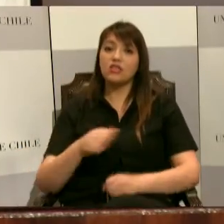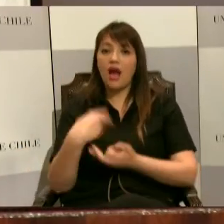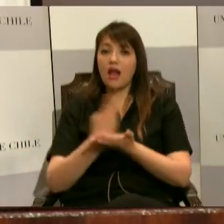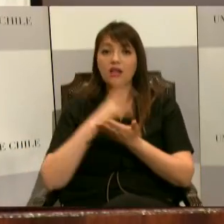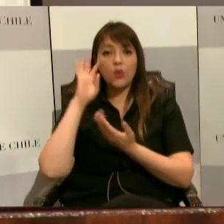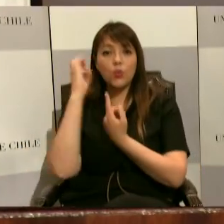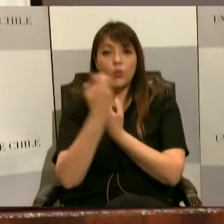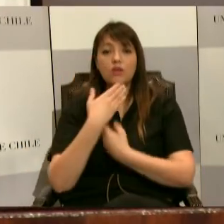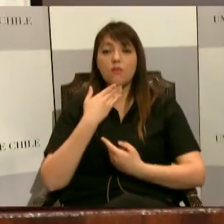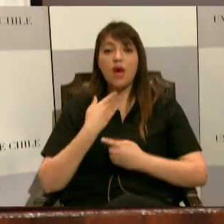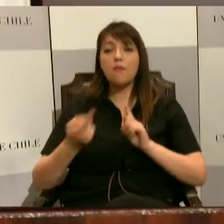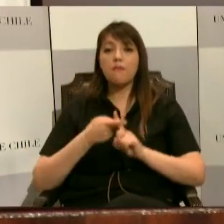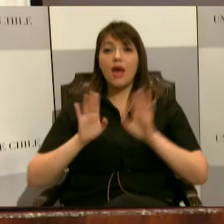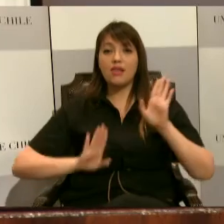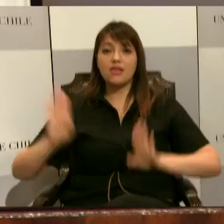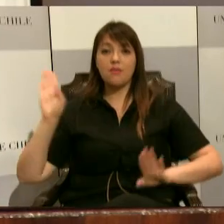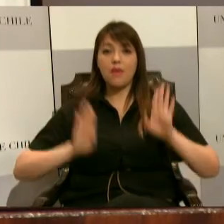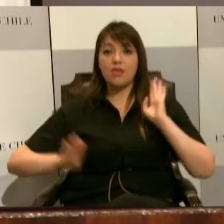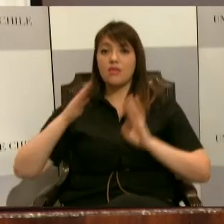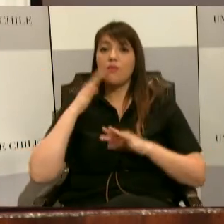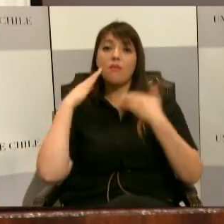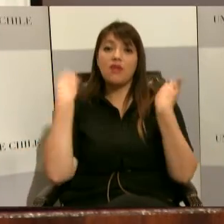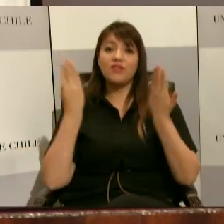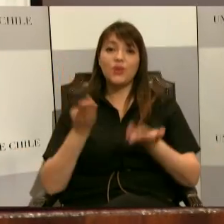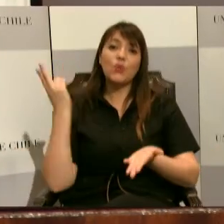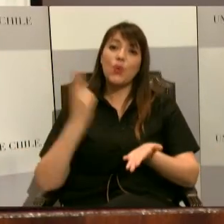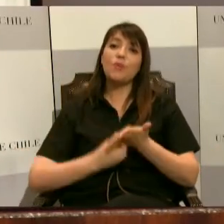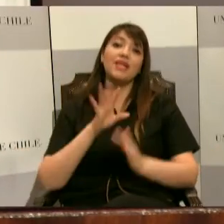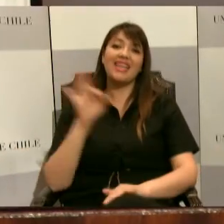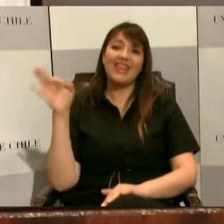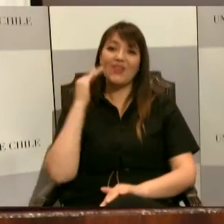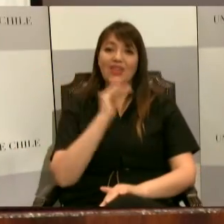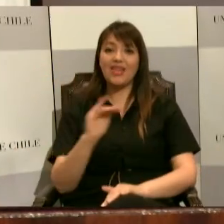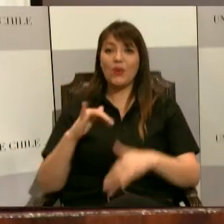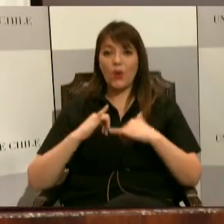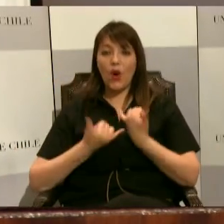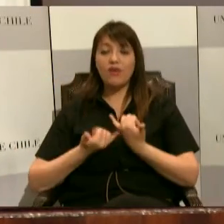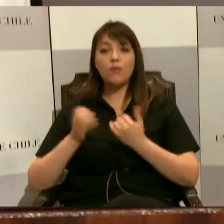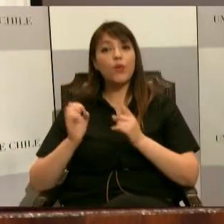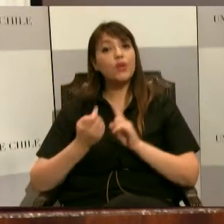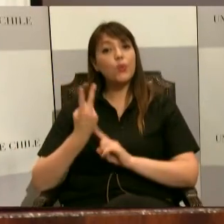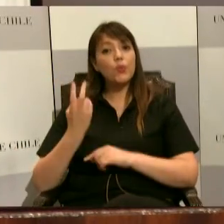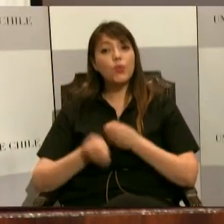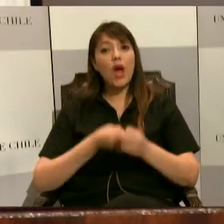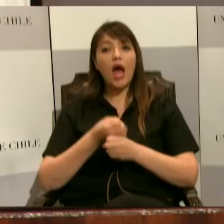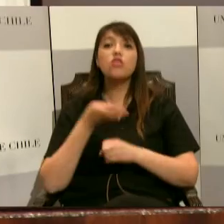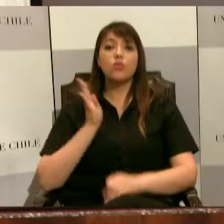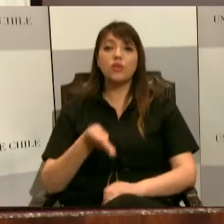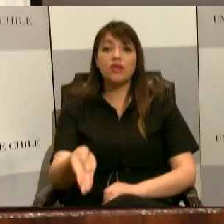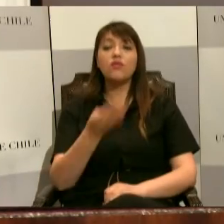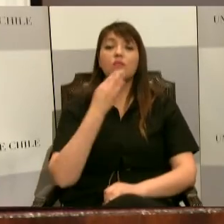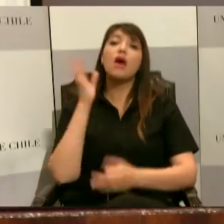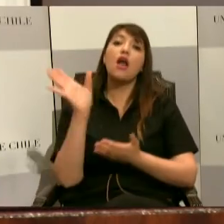permitió la participación de la universidad en el proyecto SEA, que benefició a 2.500 niños y jóvenes. Por segundo año consecutivo se realizó el Foro de